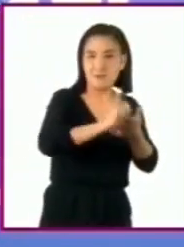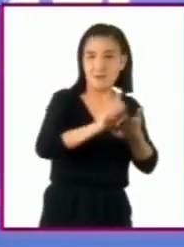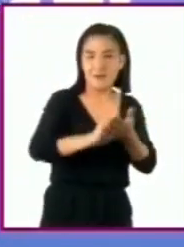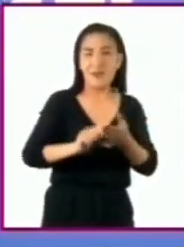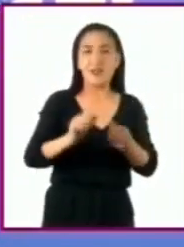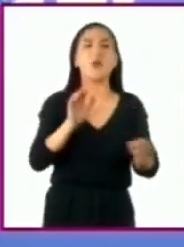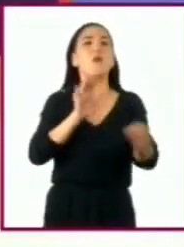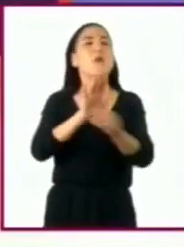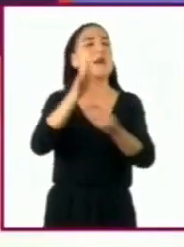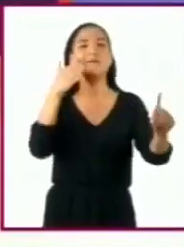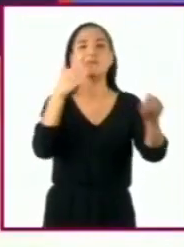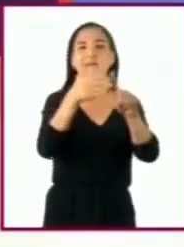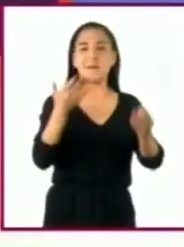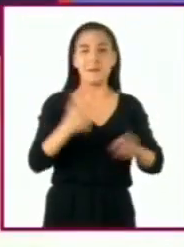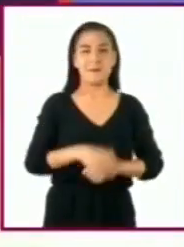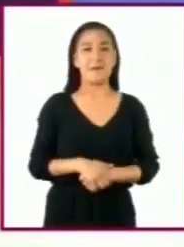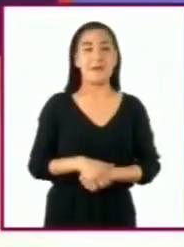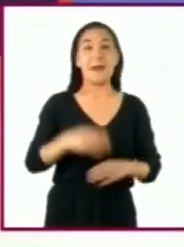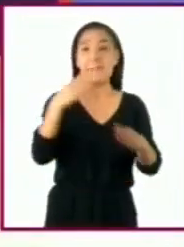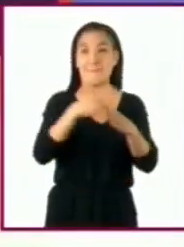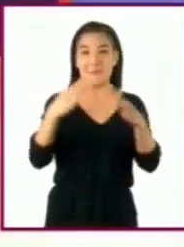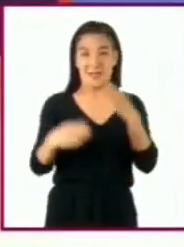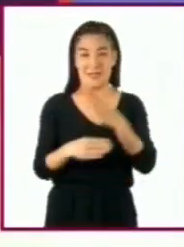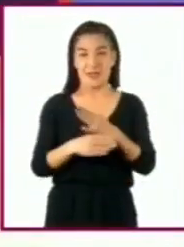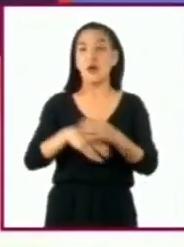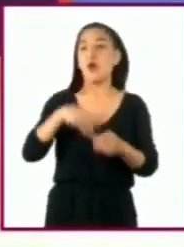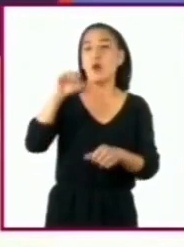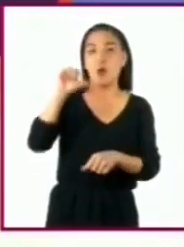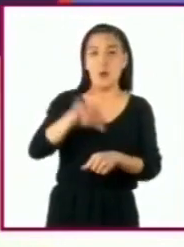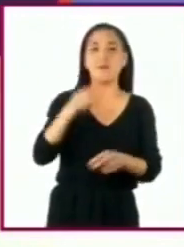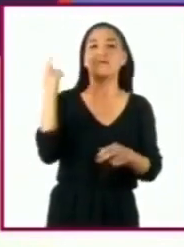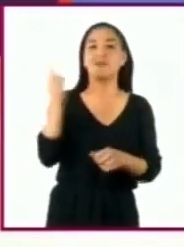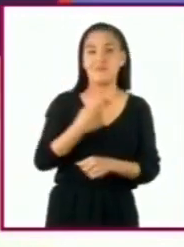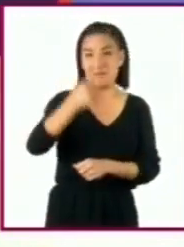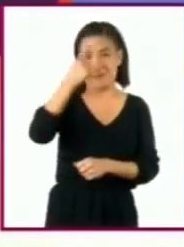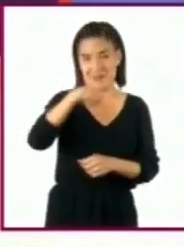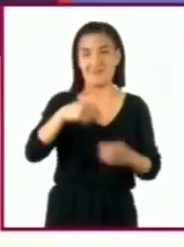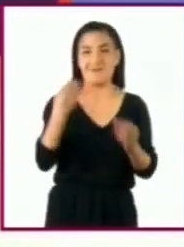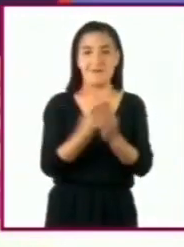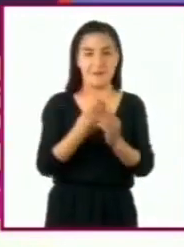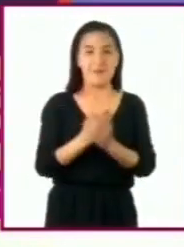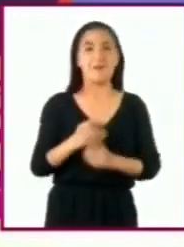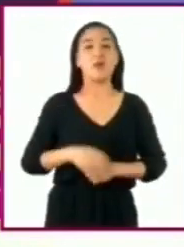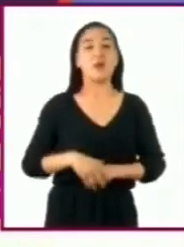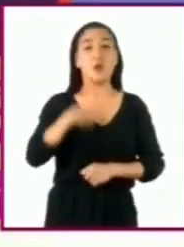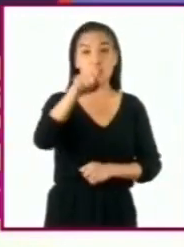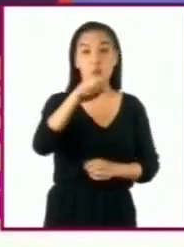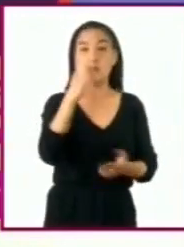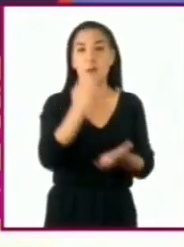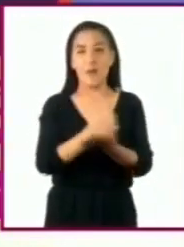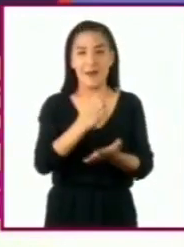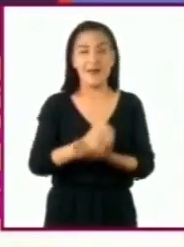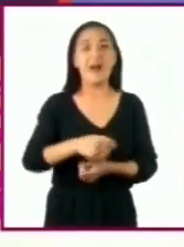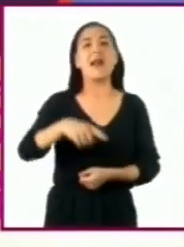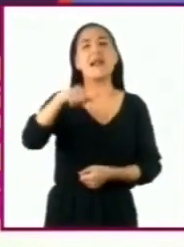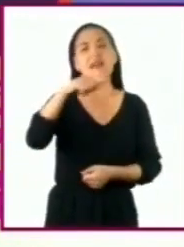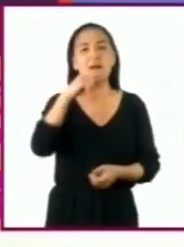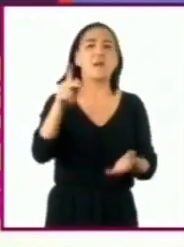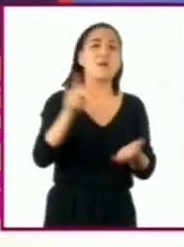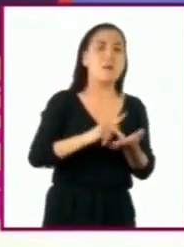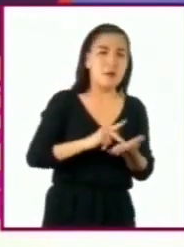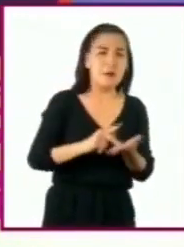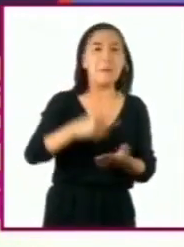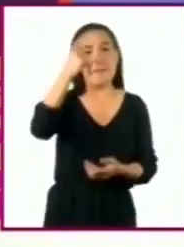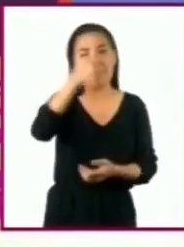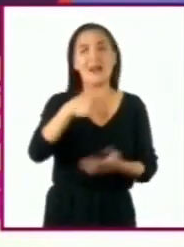de vista. Los materiales que vamos a necesitar para esta sesión son su cuaderno, lápiz o pluma para